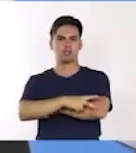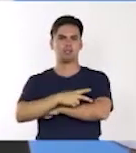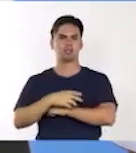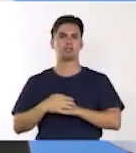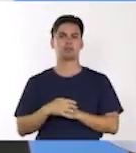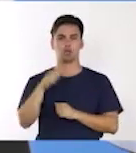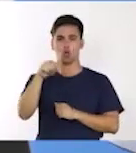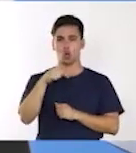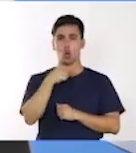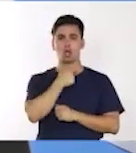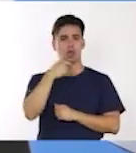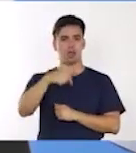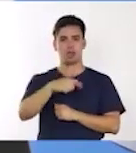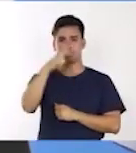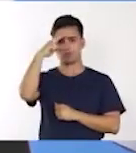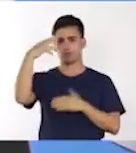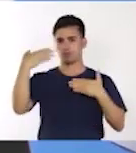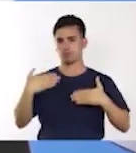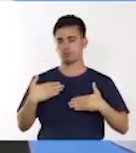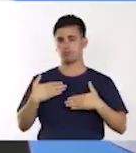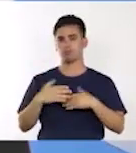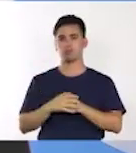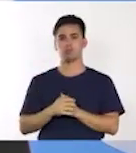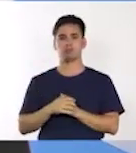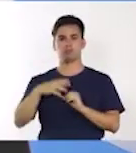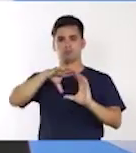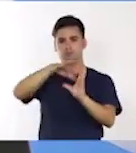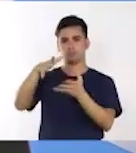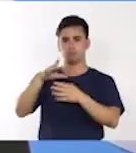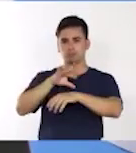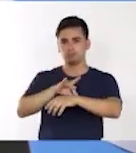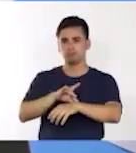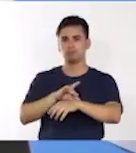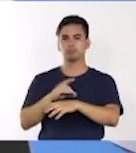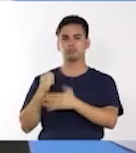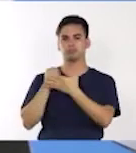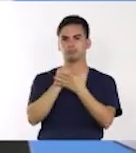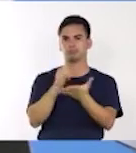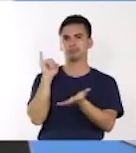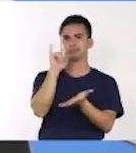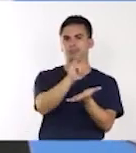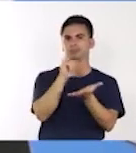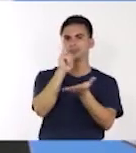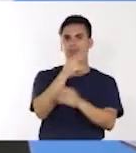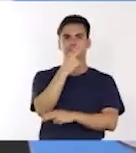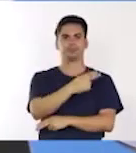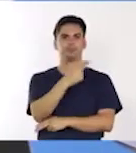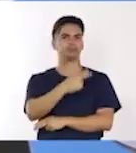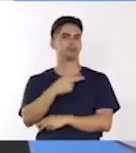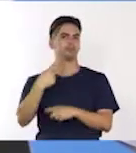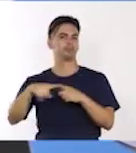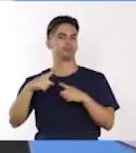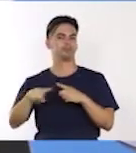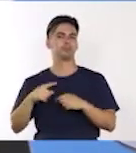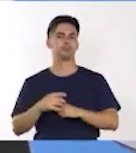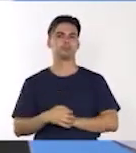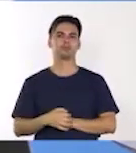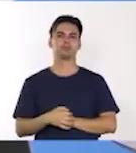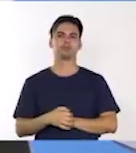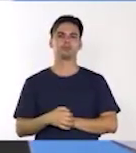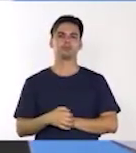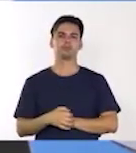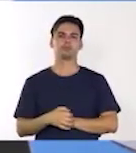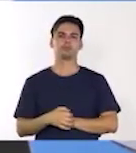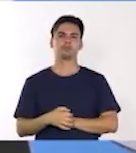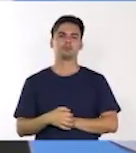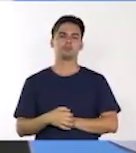nuevamente, se manifiesta de una manera contundente. deben también